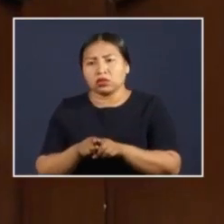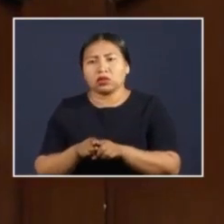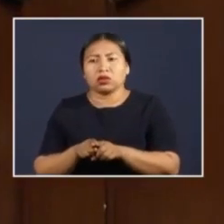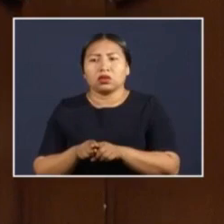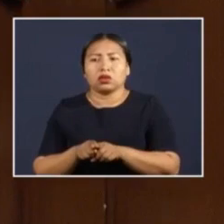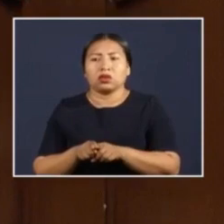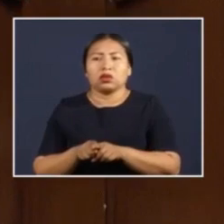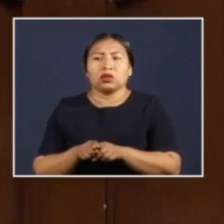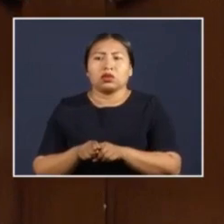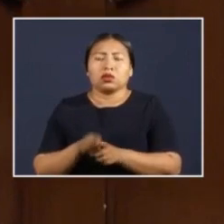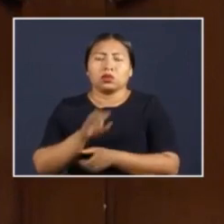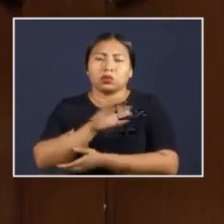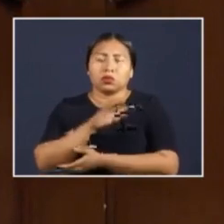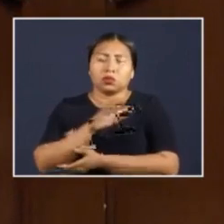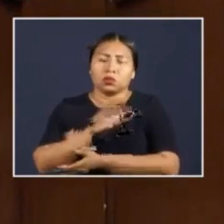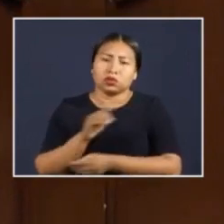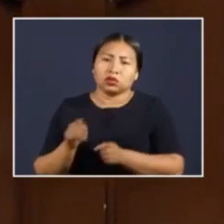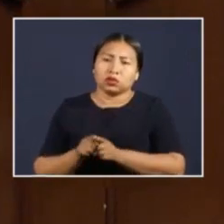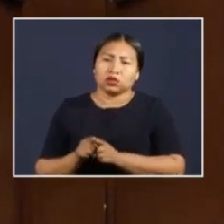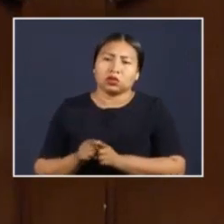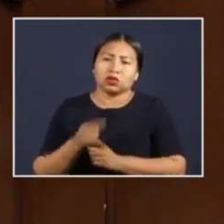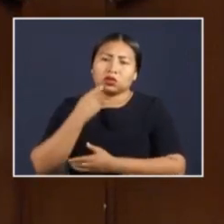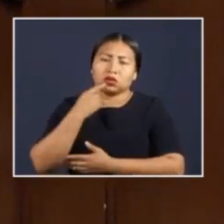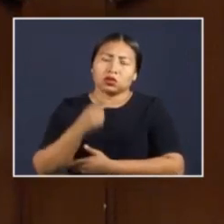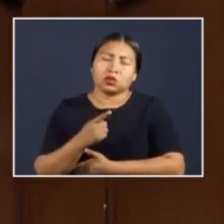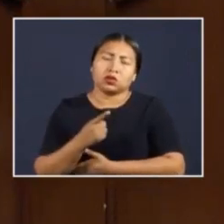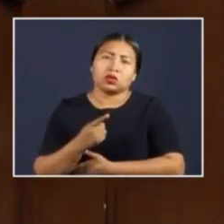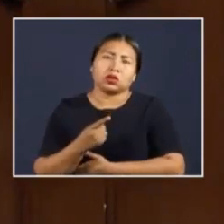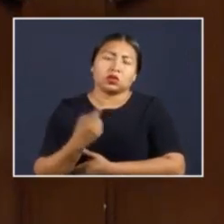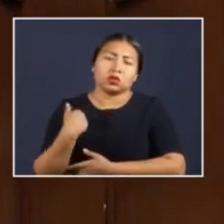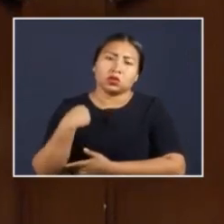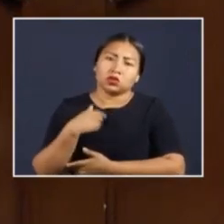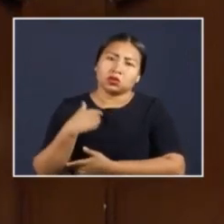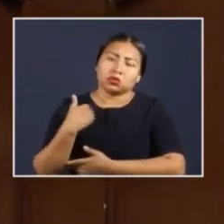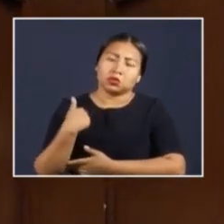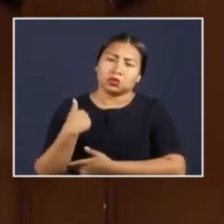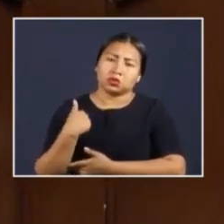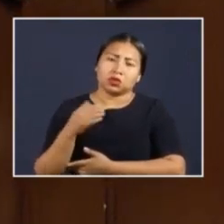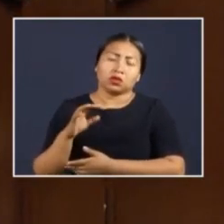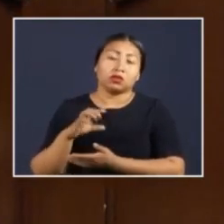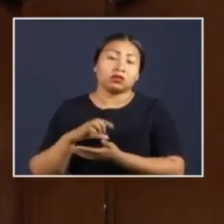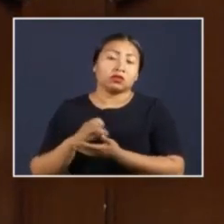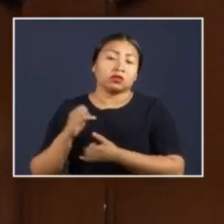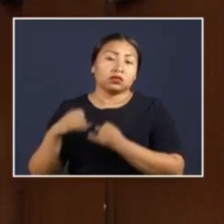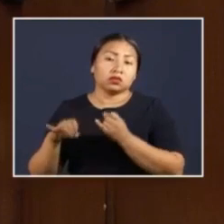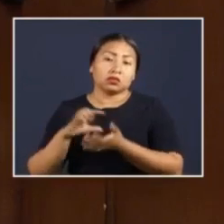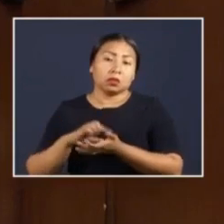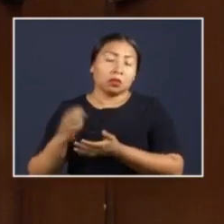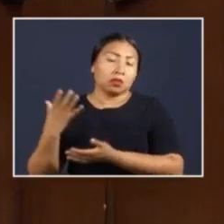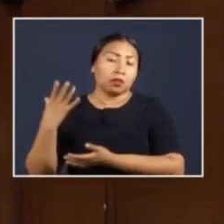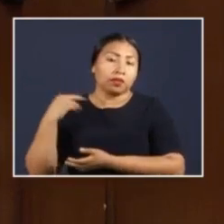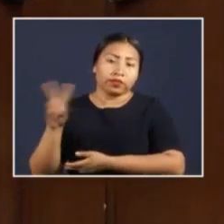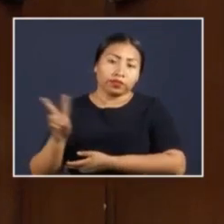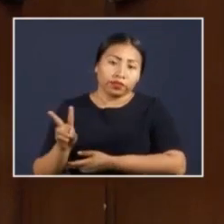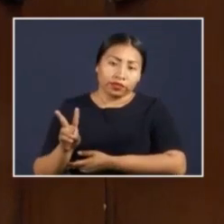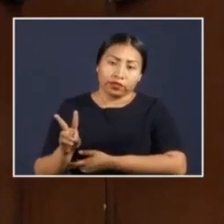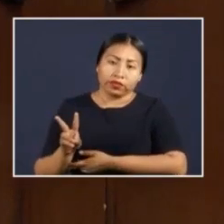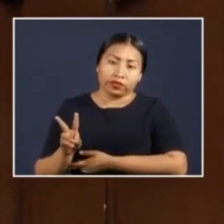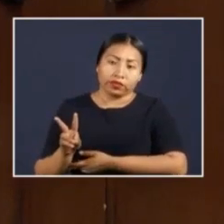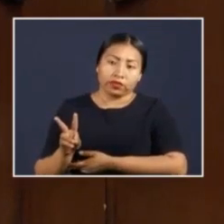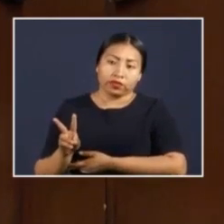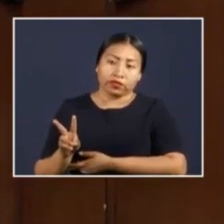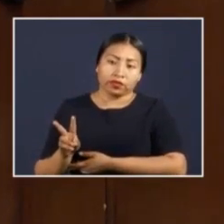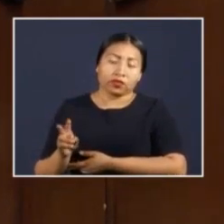casualmente en la ciudad de oficiales que tuvimos el fin de semana el viernes pasado dos